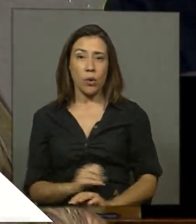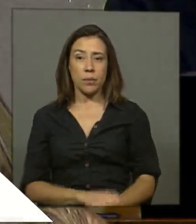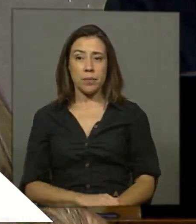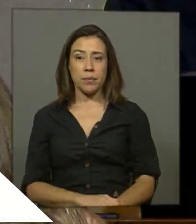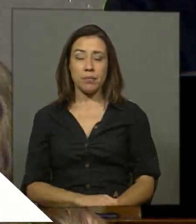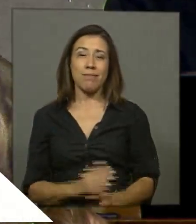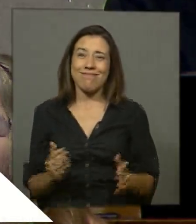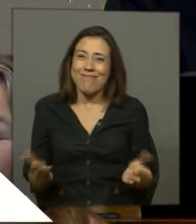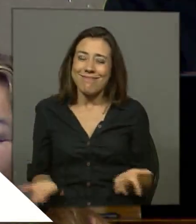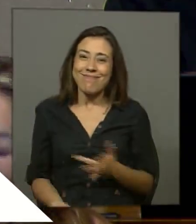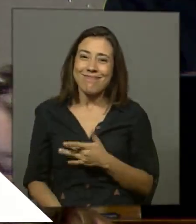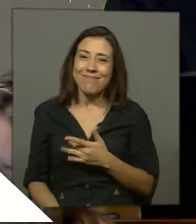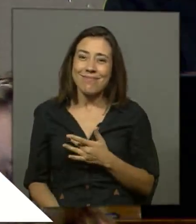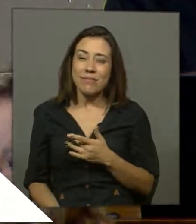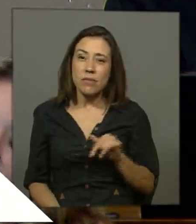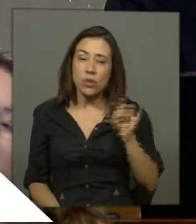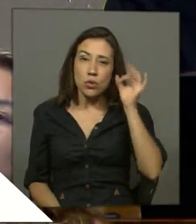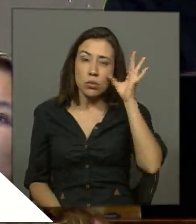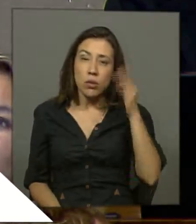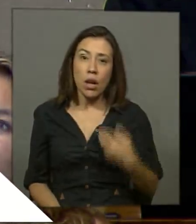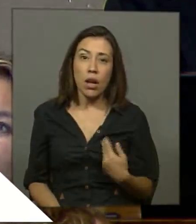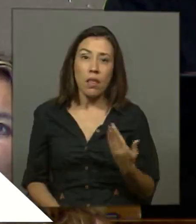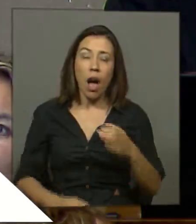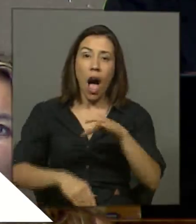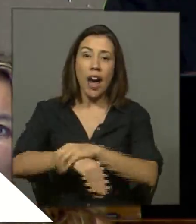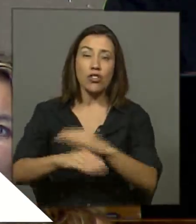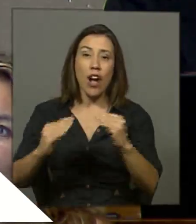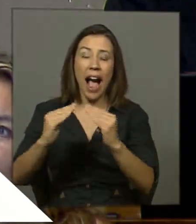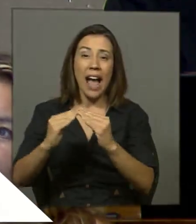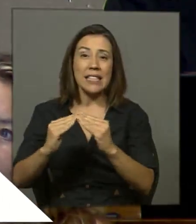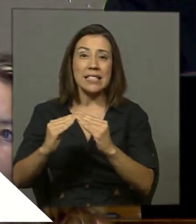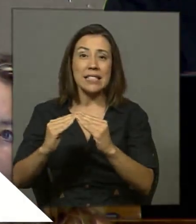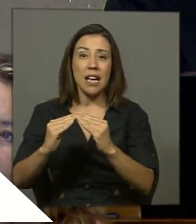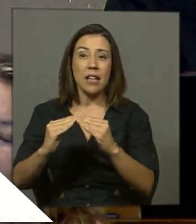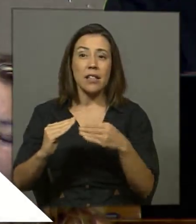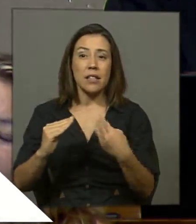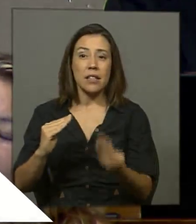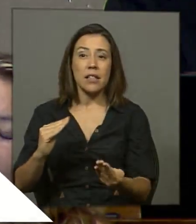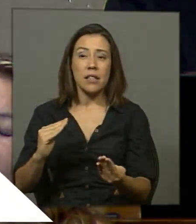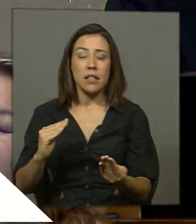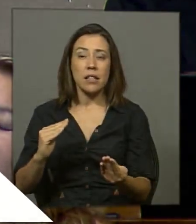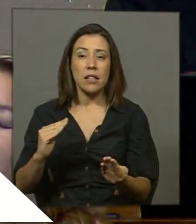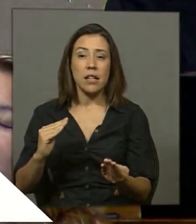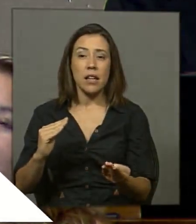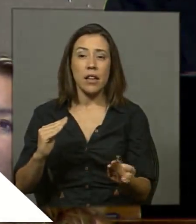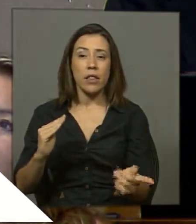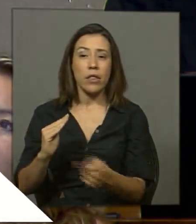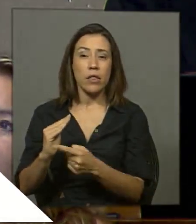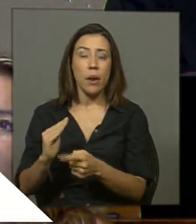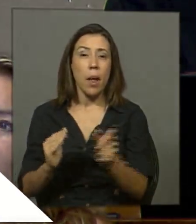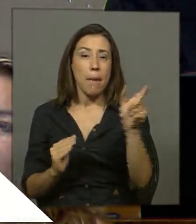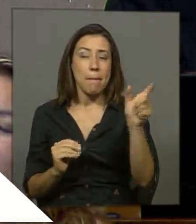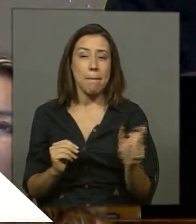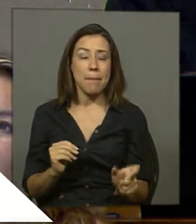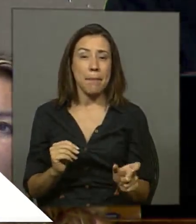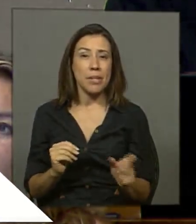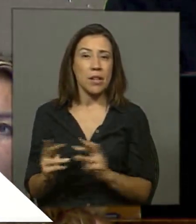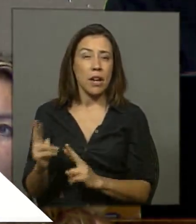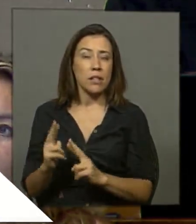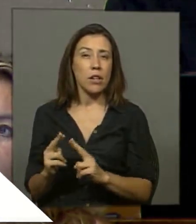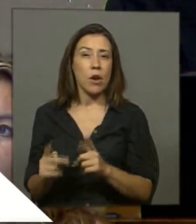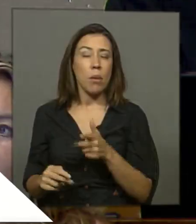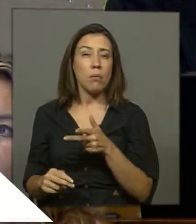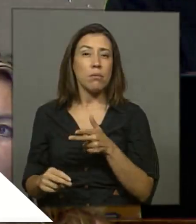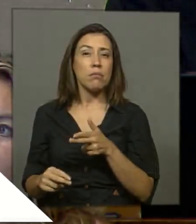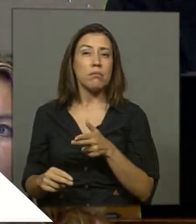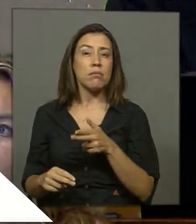Lamentablemente hoy nos enteramos que otorgaron arresto domiciliario a uno de los una de las personas vinculadas al asesinato de